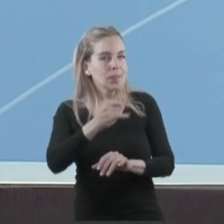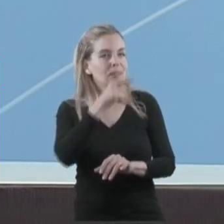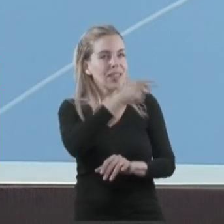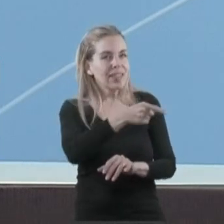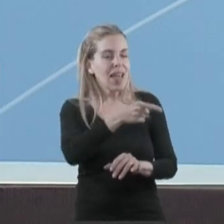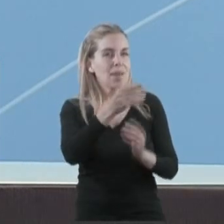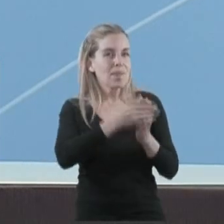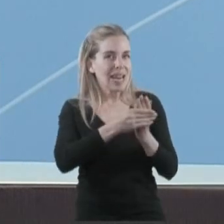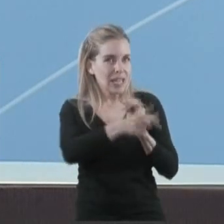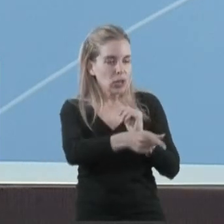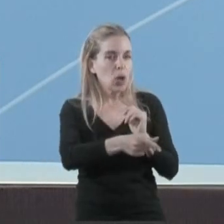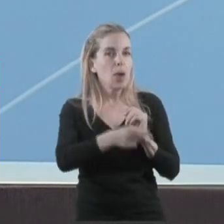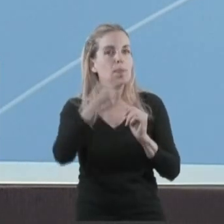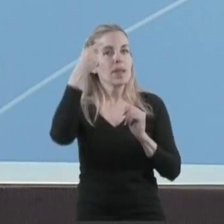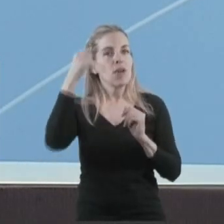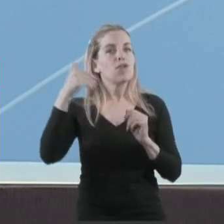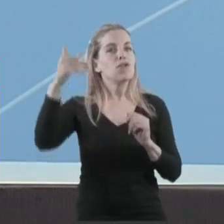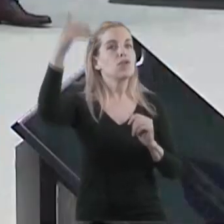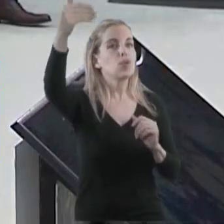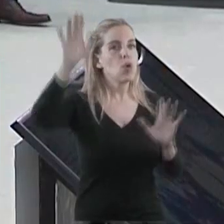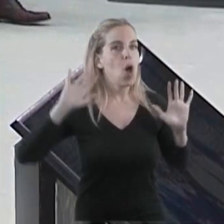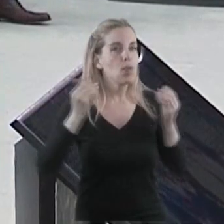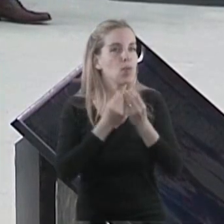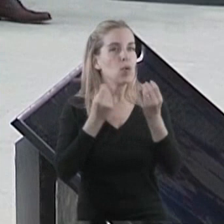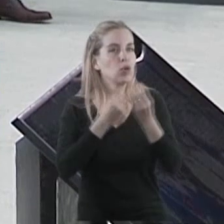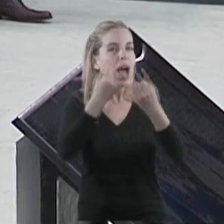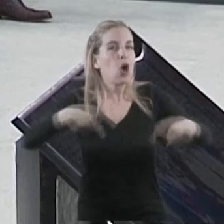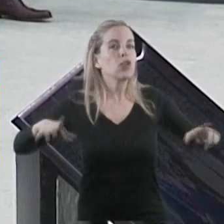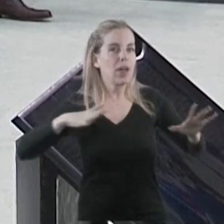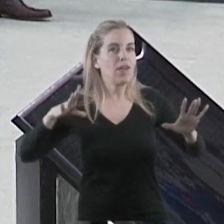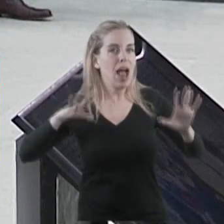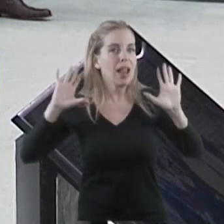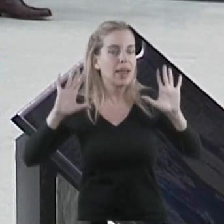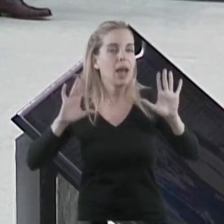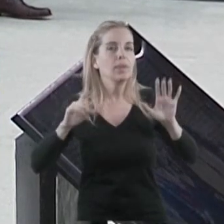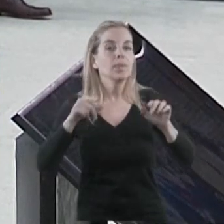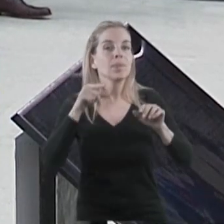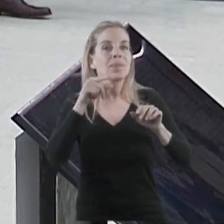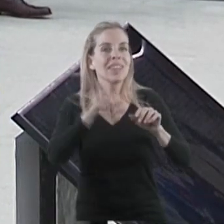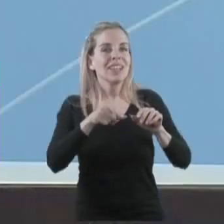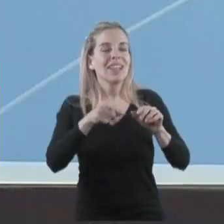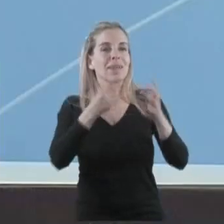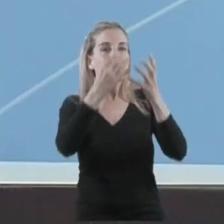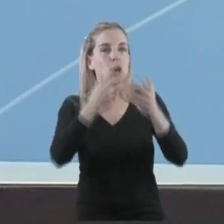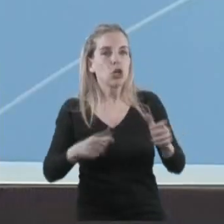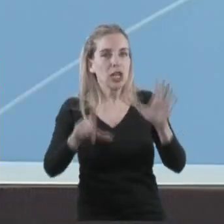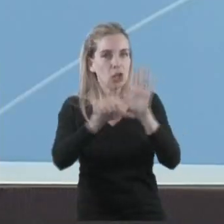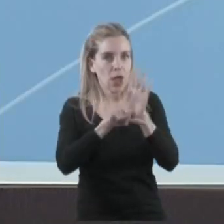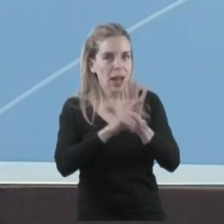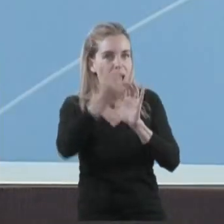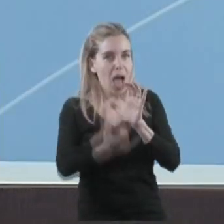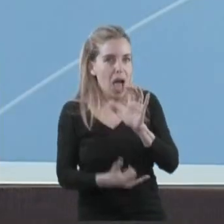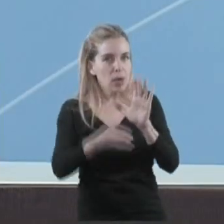desafíos hacia adelante y con mucho aún por hacer. Hay un capítulo al que Darío se refería en el proyecto